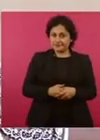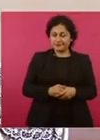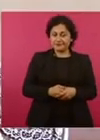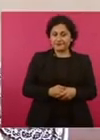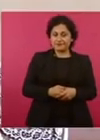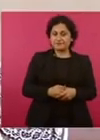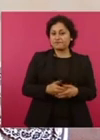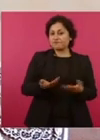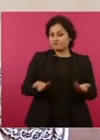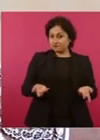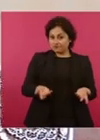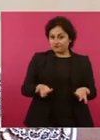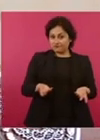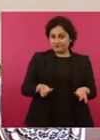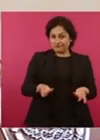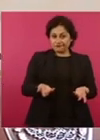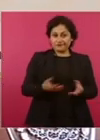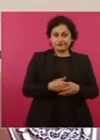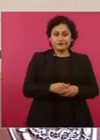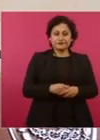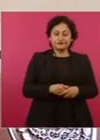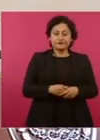Por eso,